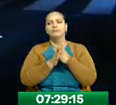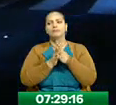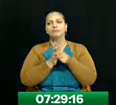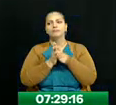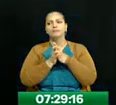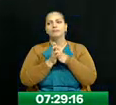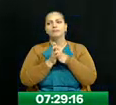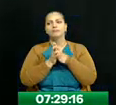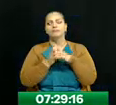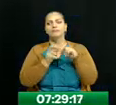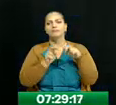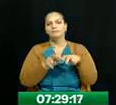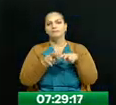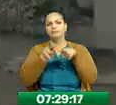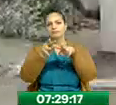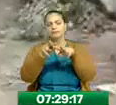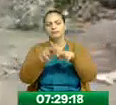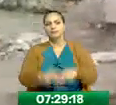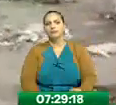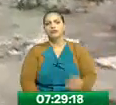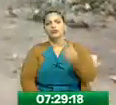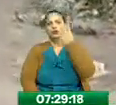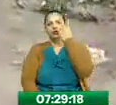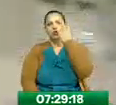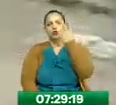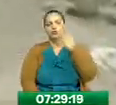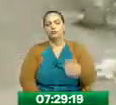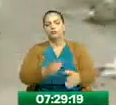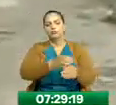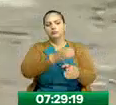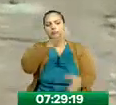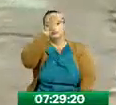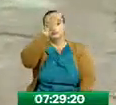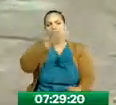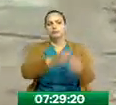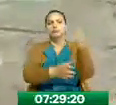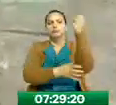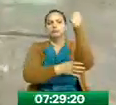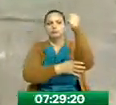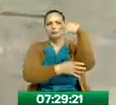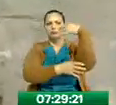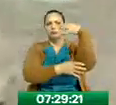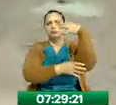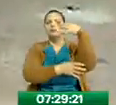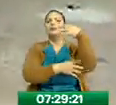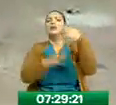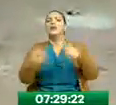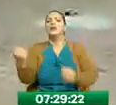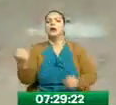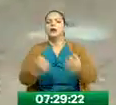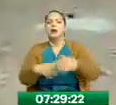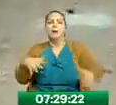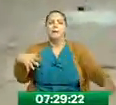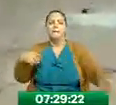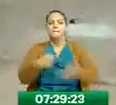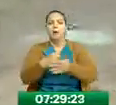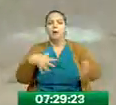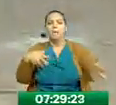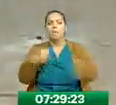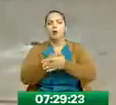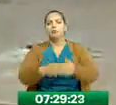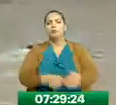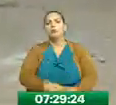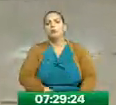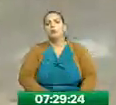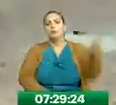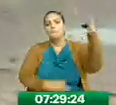dos postes de alumbrado público que fueron derrumbados, fueron impactados por un